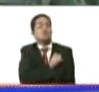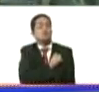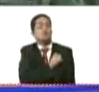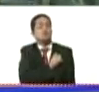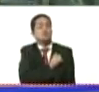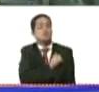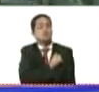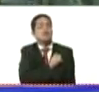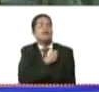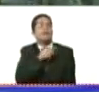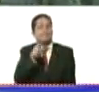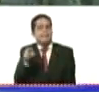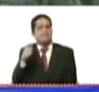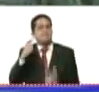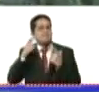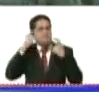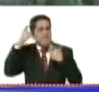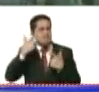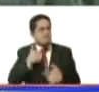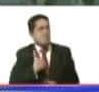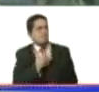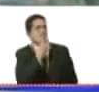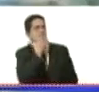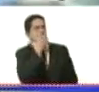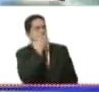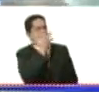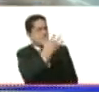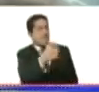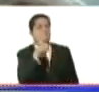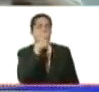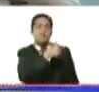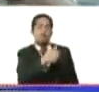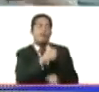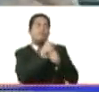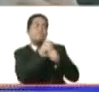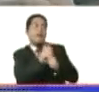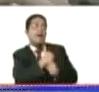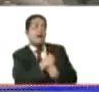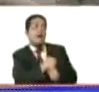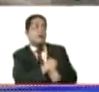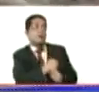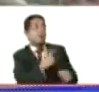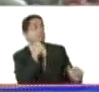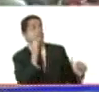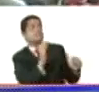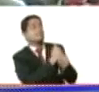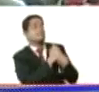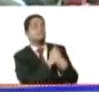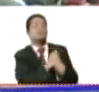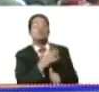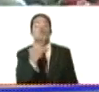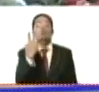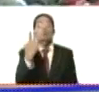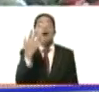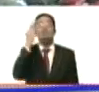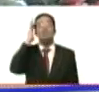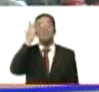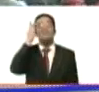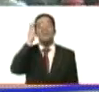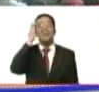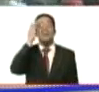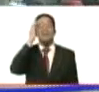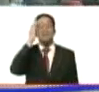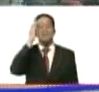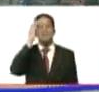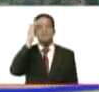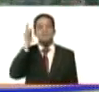dio el grito de rebeldía que el pueblo esperaba durante 2 siglos. El 4 de febrero, con